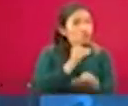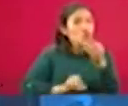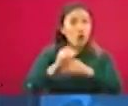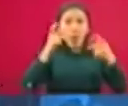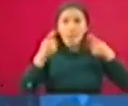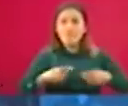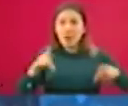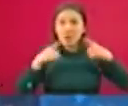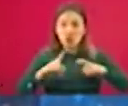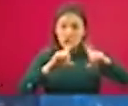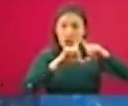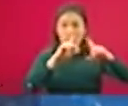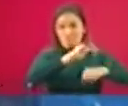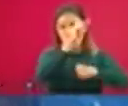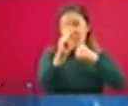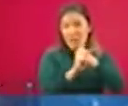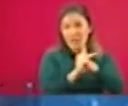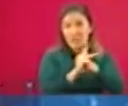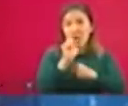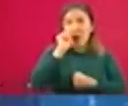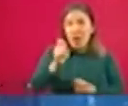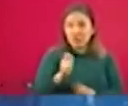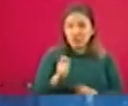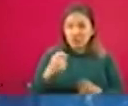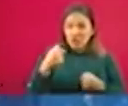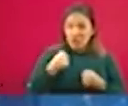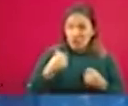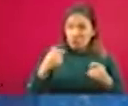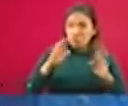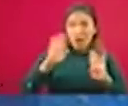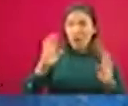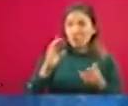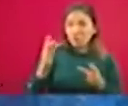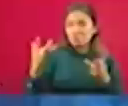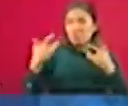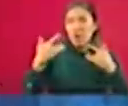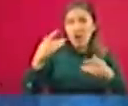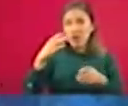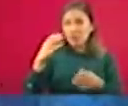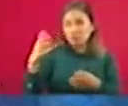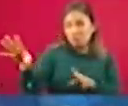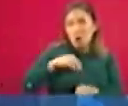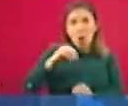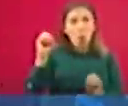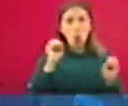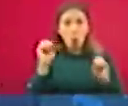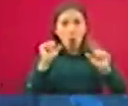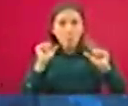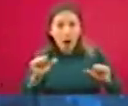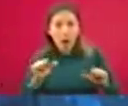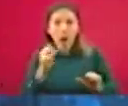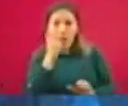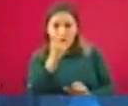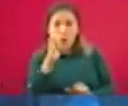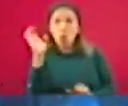de laboratorio. Pero eso no quiere decir que se pierda el reconocimiento de cada uno de estos casos fatales, porque existe